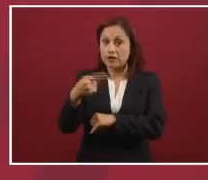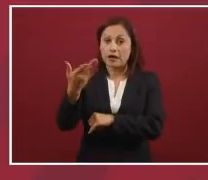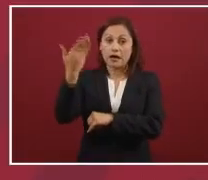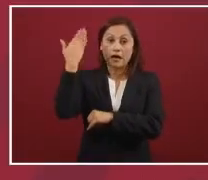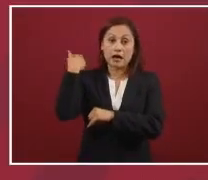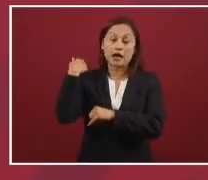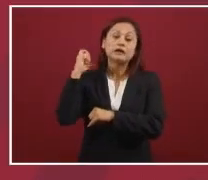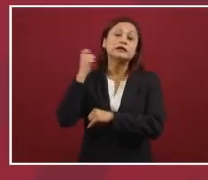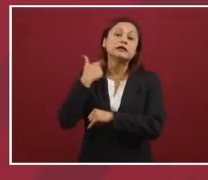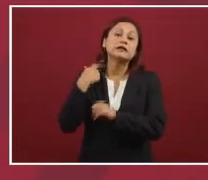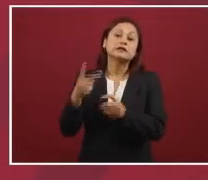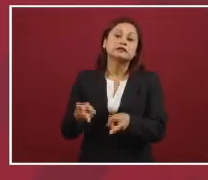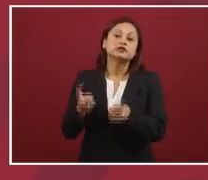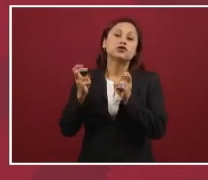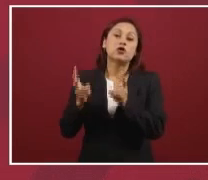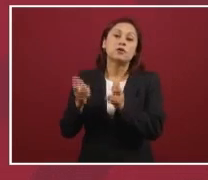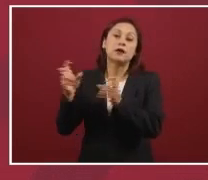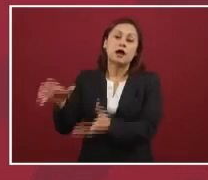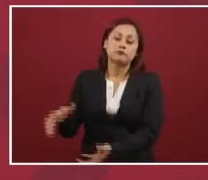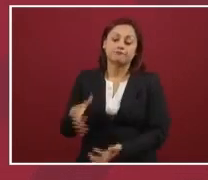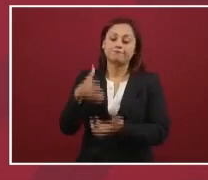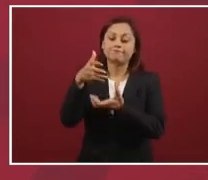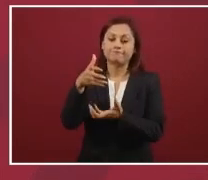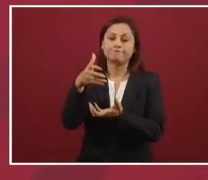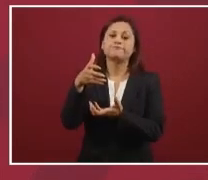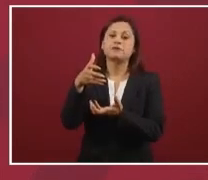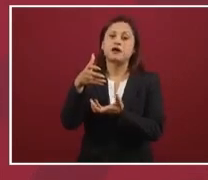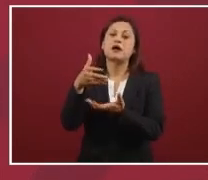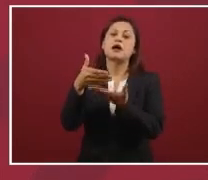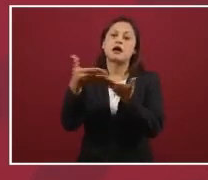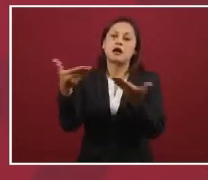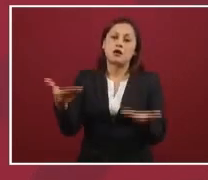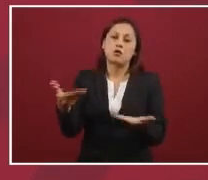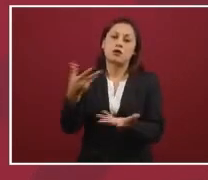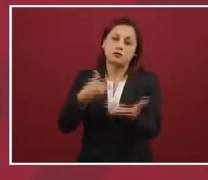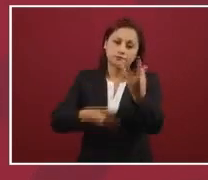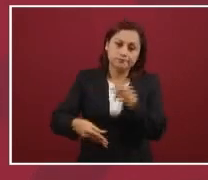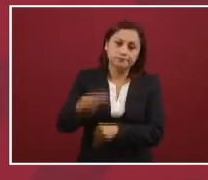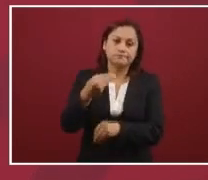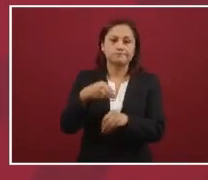Ya no quiero decir cómo se le dice, pero